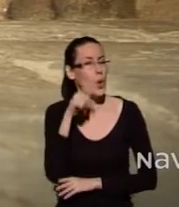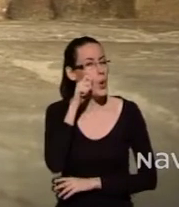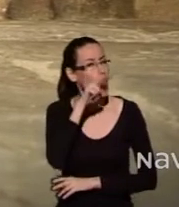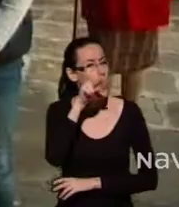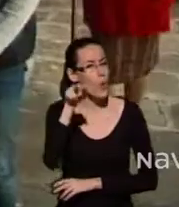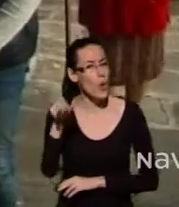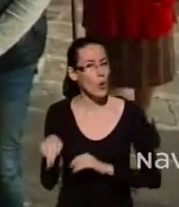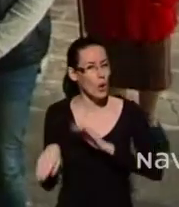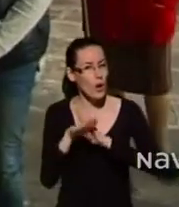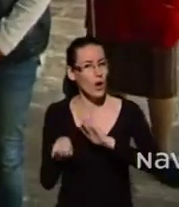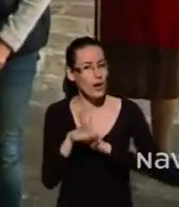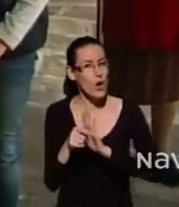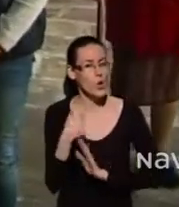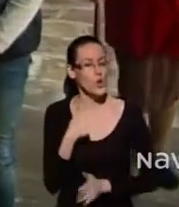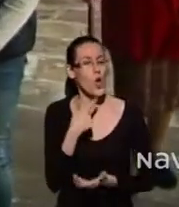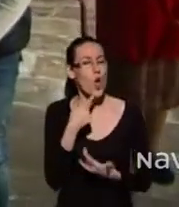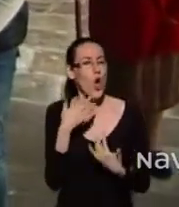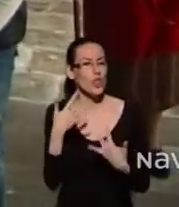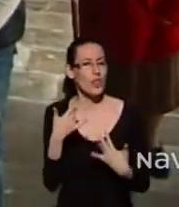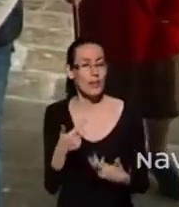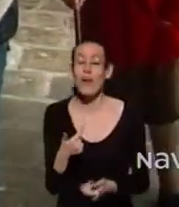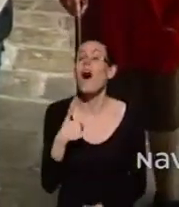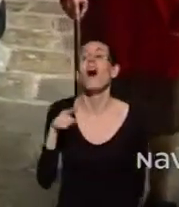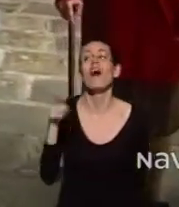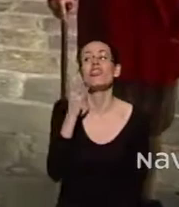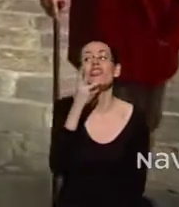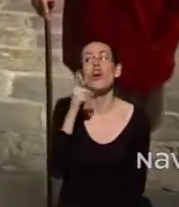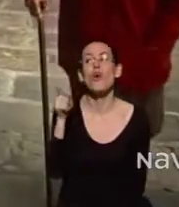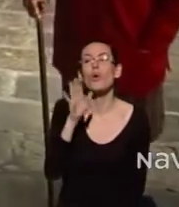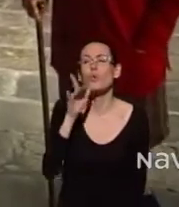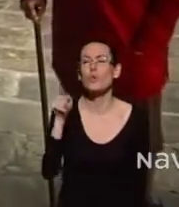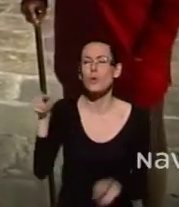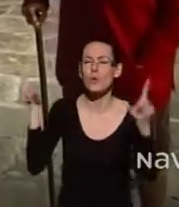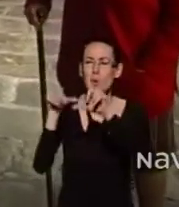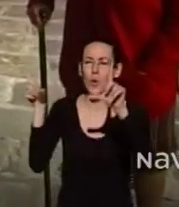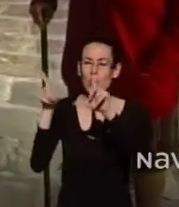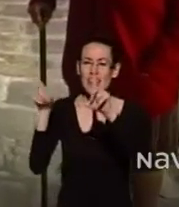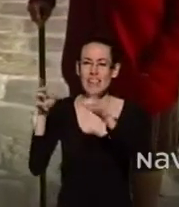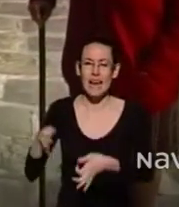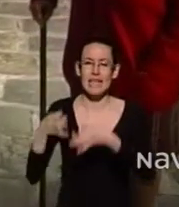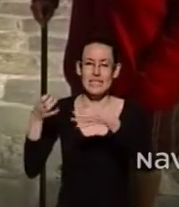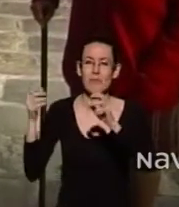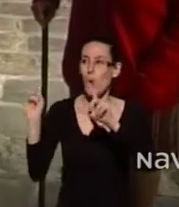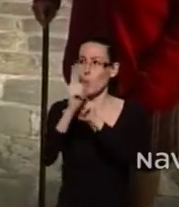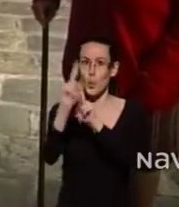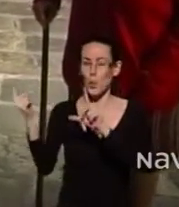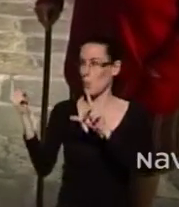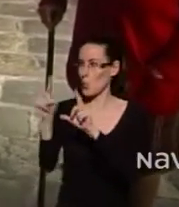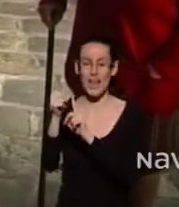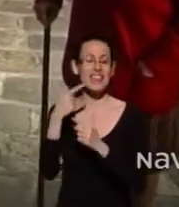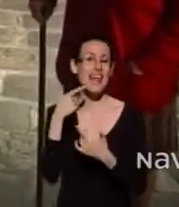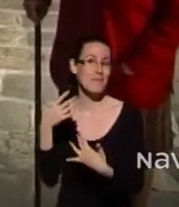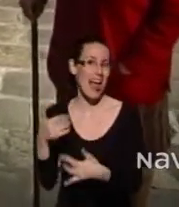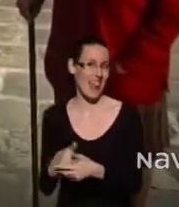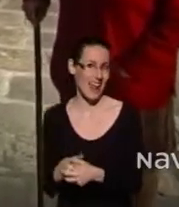templada. Ya te conocemos, ya de la tele. Como cuando sales en la tele, llevas de puerta en puerta templada. Sí, ¿no ves? Me voy a